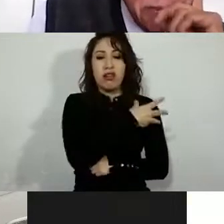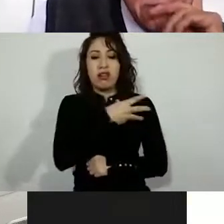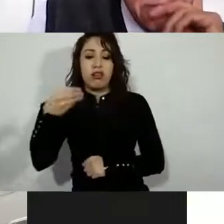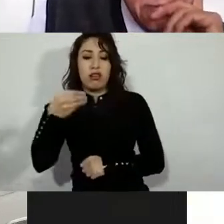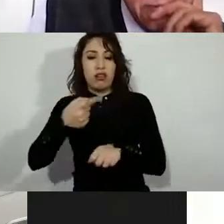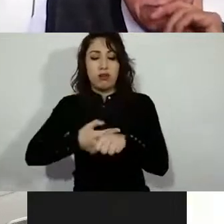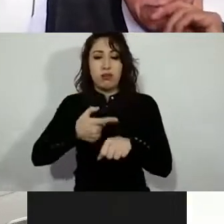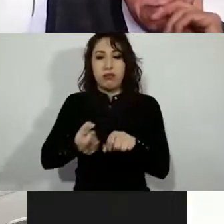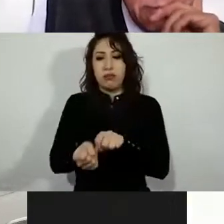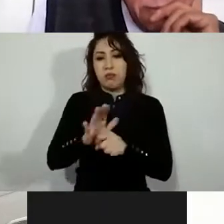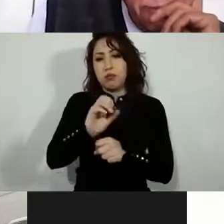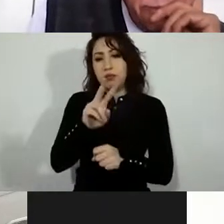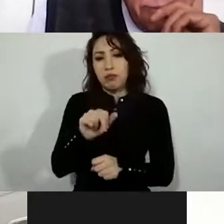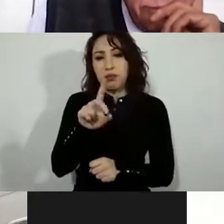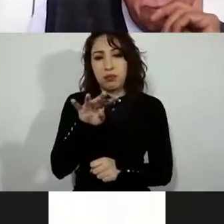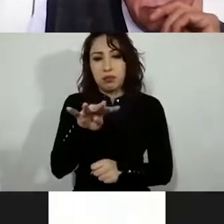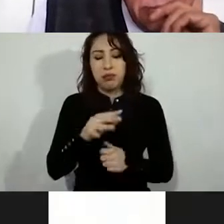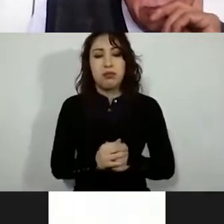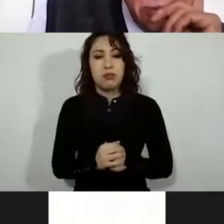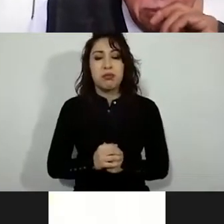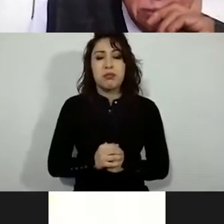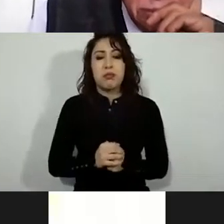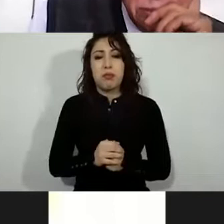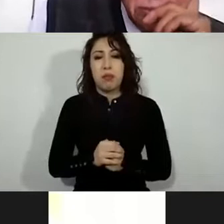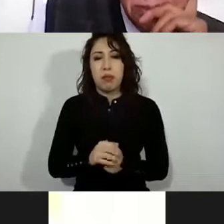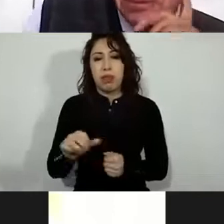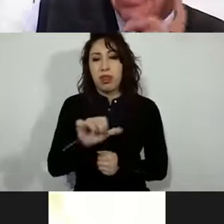pandemia. Y el otro punto también muy